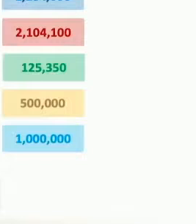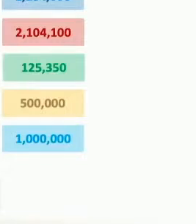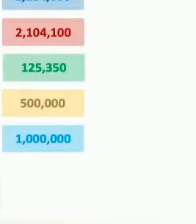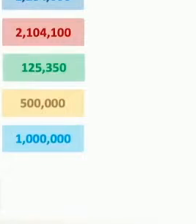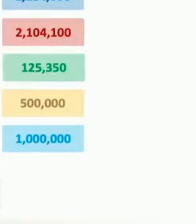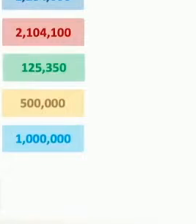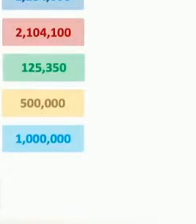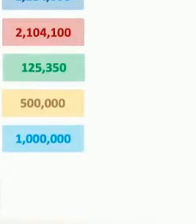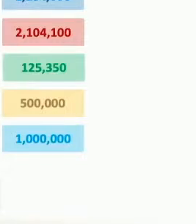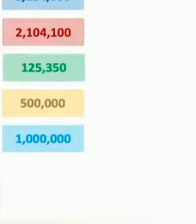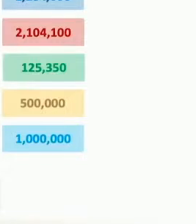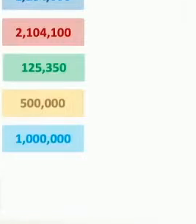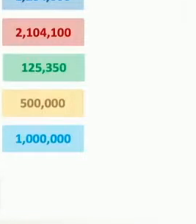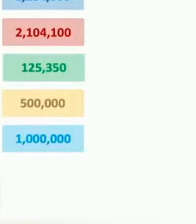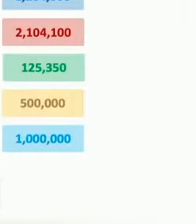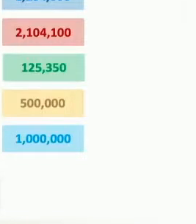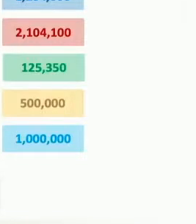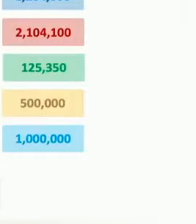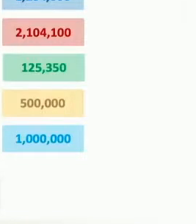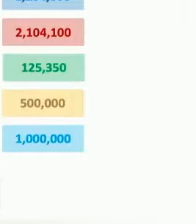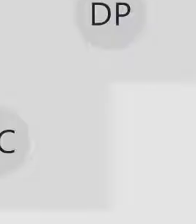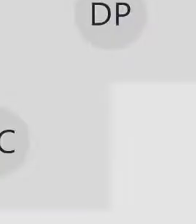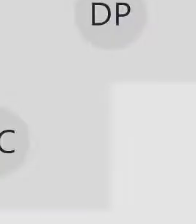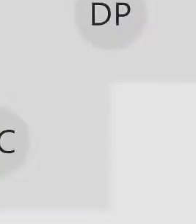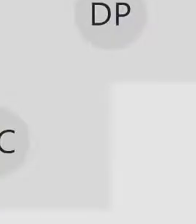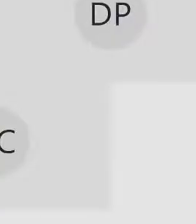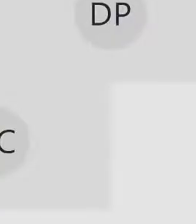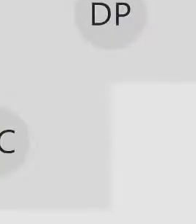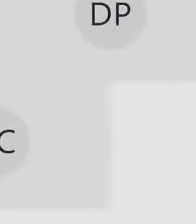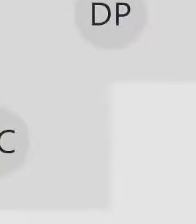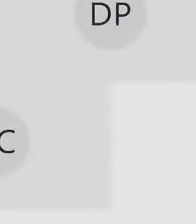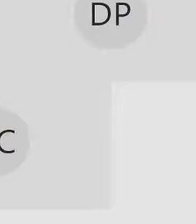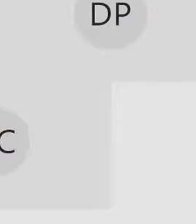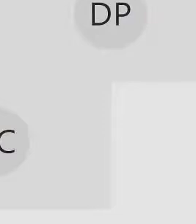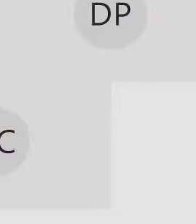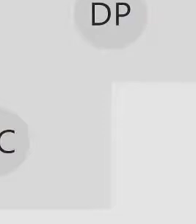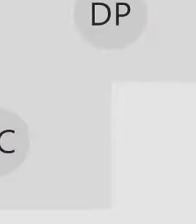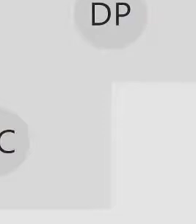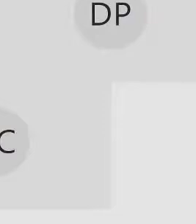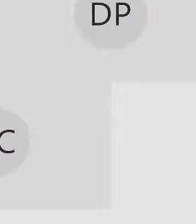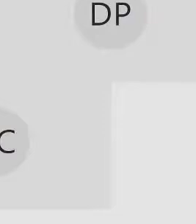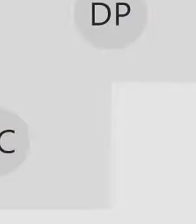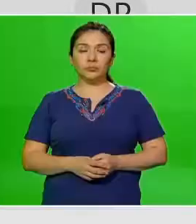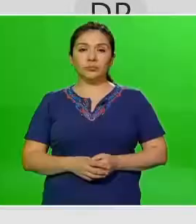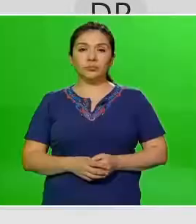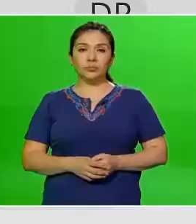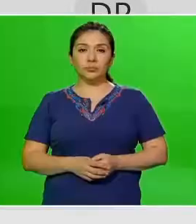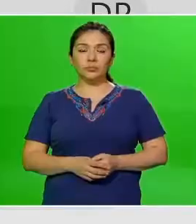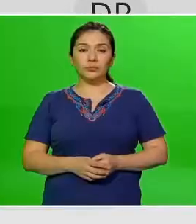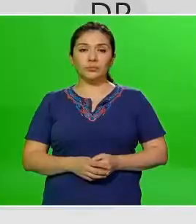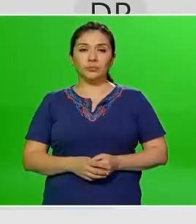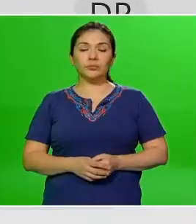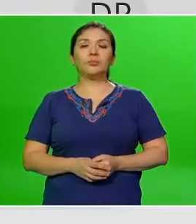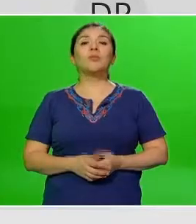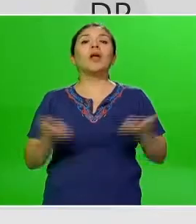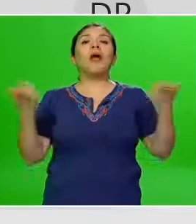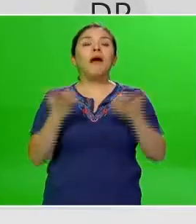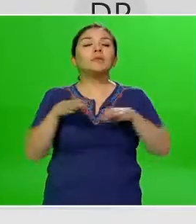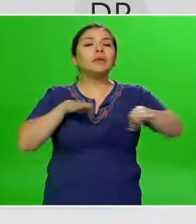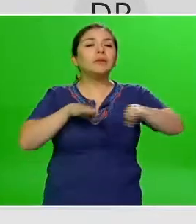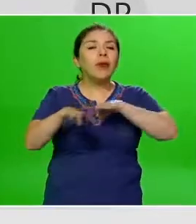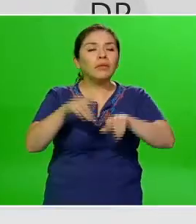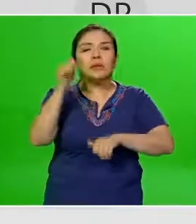su componente de aduanas, como todos los que están siempre trabajando de manera directa en el Aeropuerto Internacional de la Ciudad